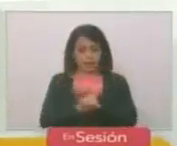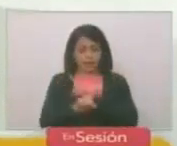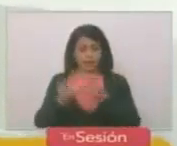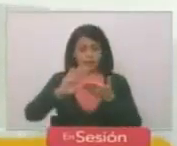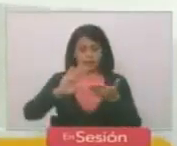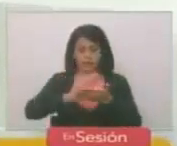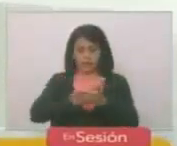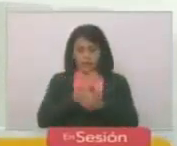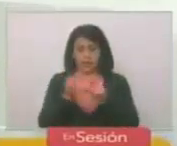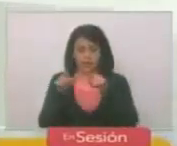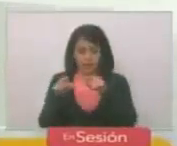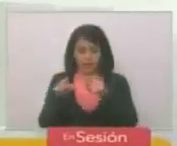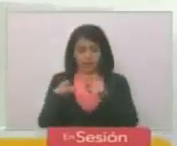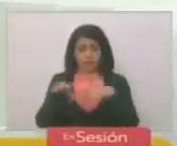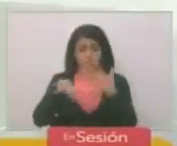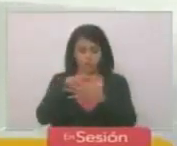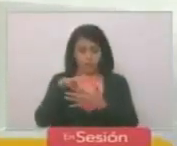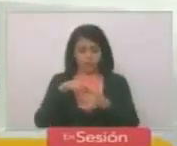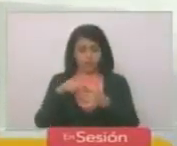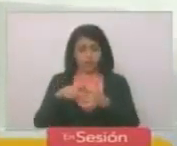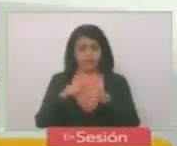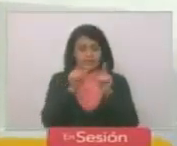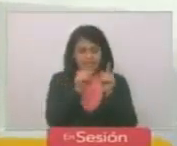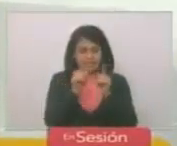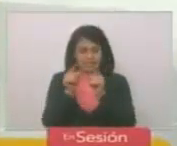de aquellos, de los antecedentes. O sea, eso tiene